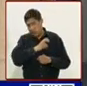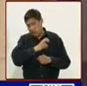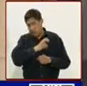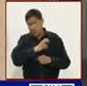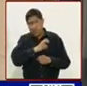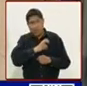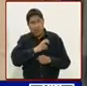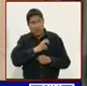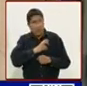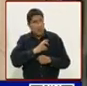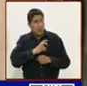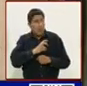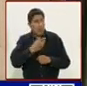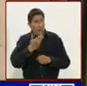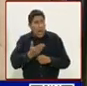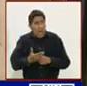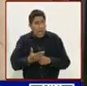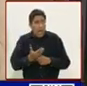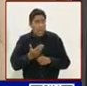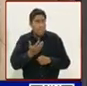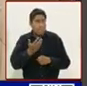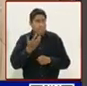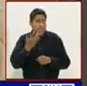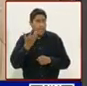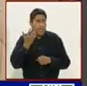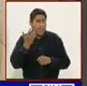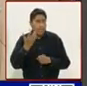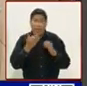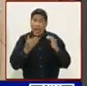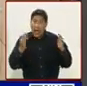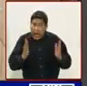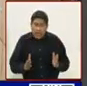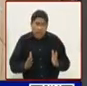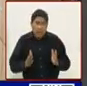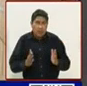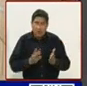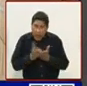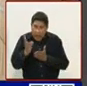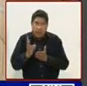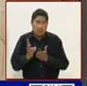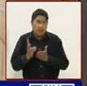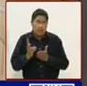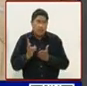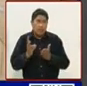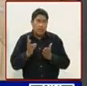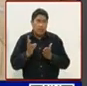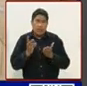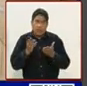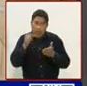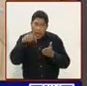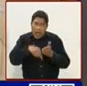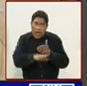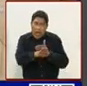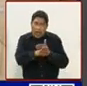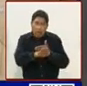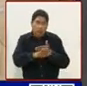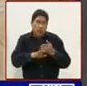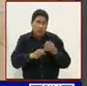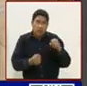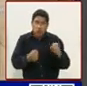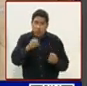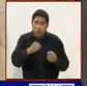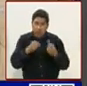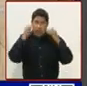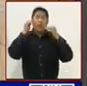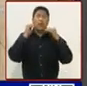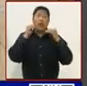suscrita. Si ha habido flagrancia, ha habido un domicilio identificado, se ha visto la movilidad, por